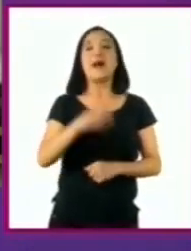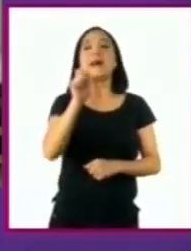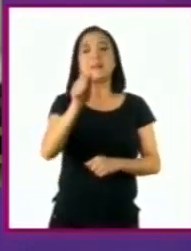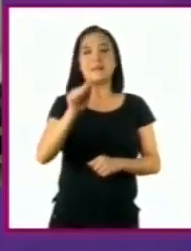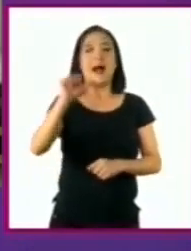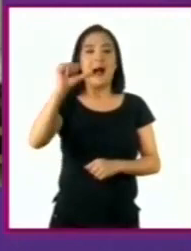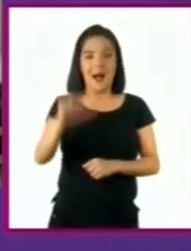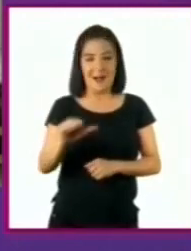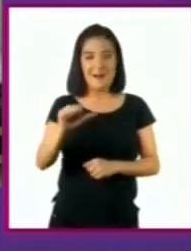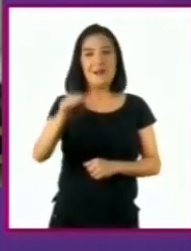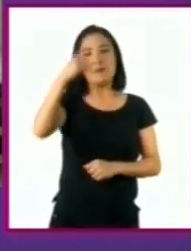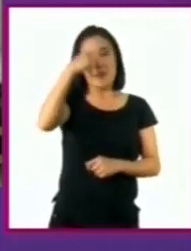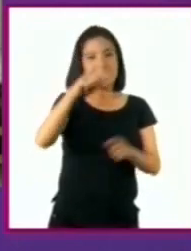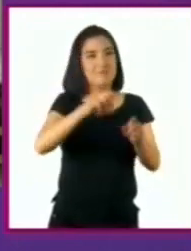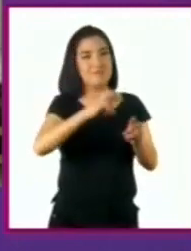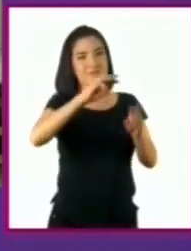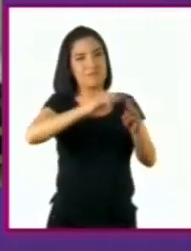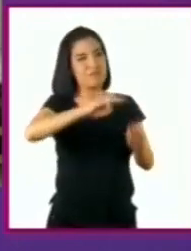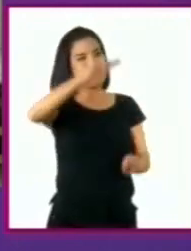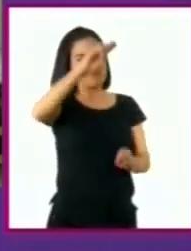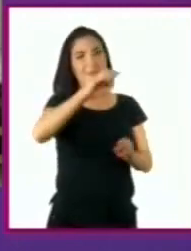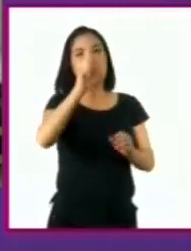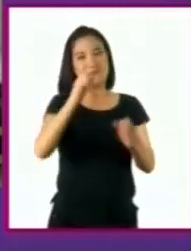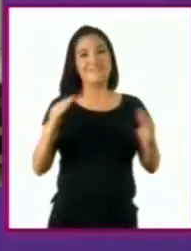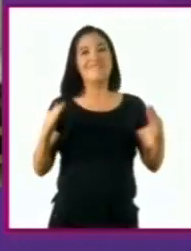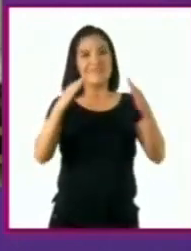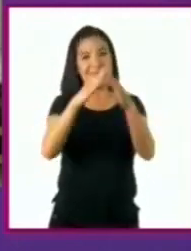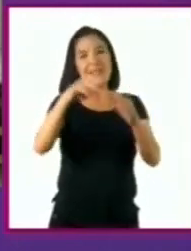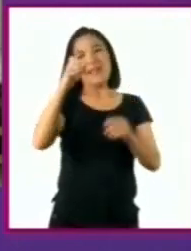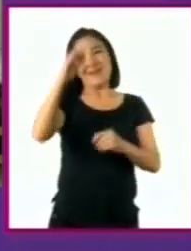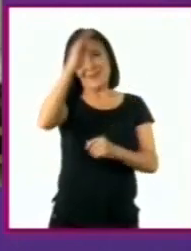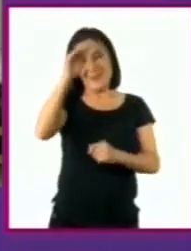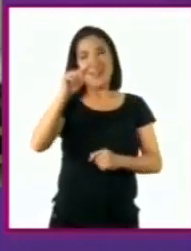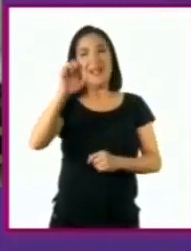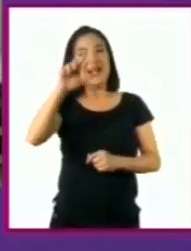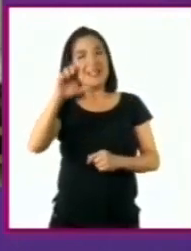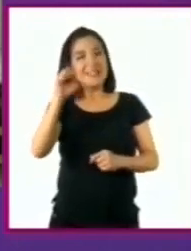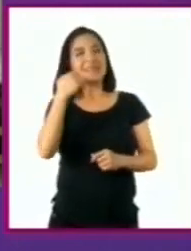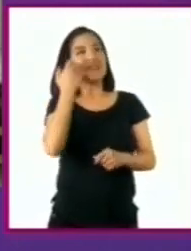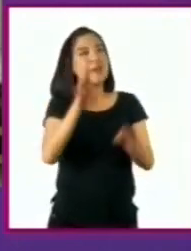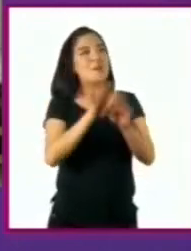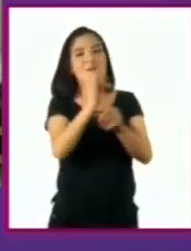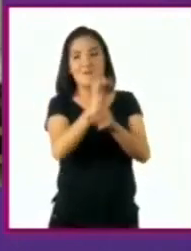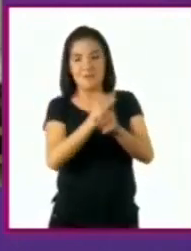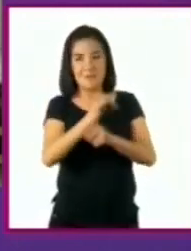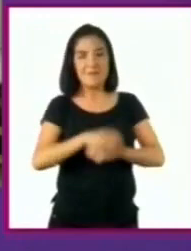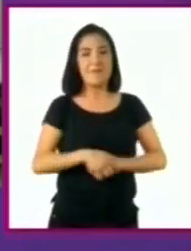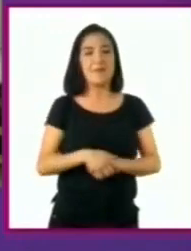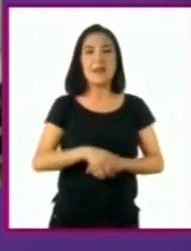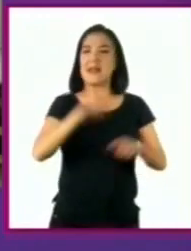a la altura de la pirámide que Tales quería obtener. Eliminemos las figuras de